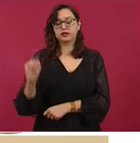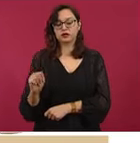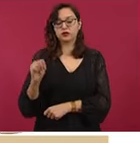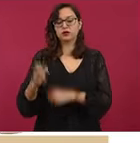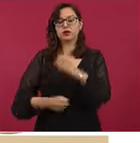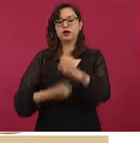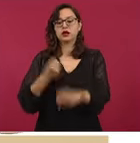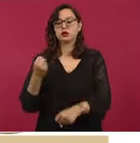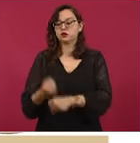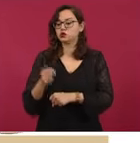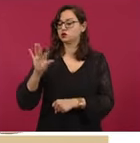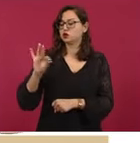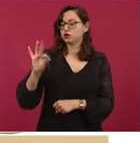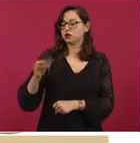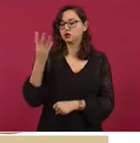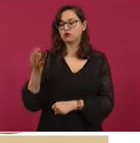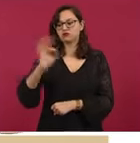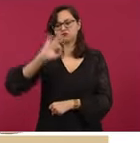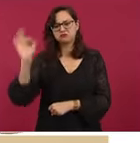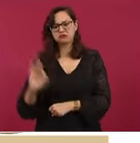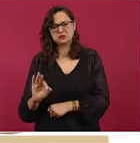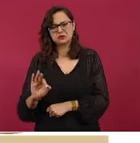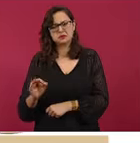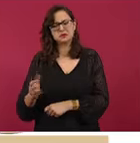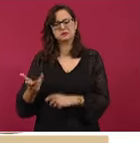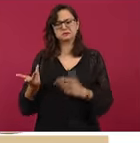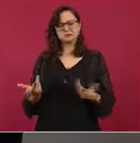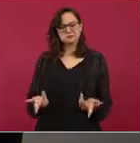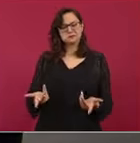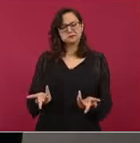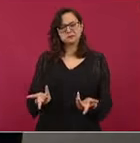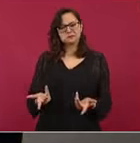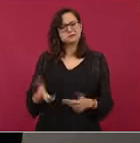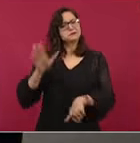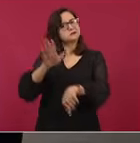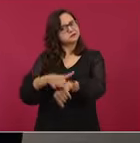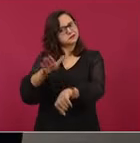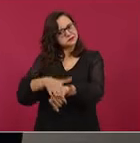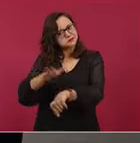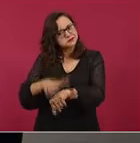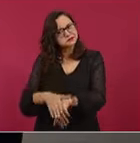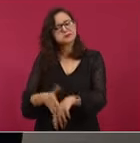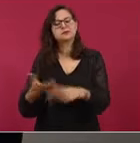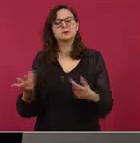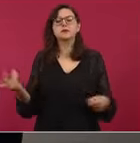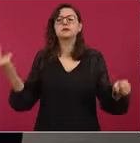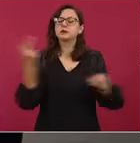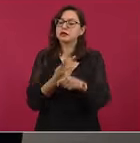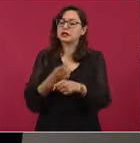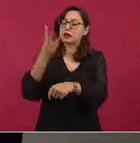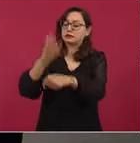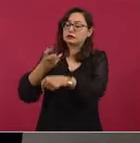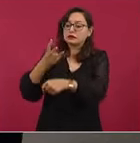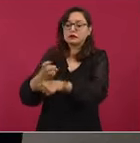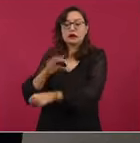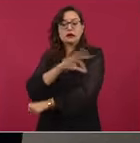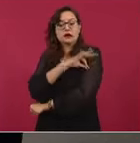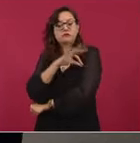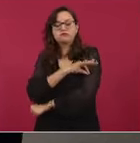44%. Seguimos haciendo un llamado y hoy seremos nuevamente enfáticos en eso. El refuerzo es muy